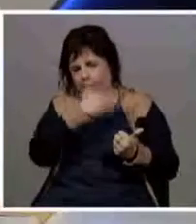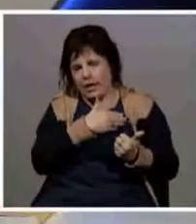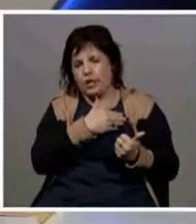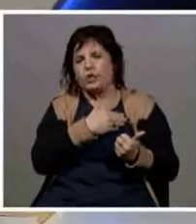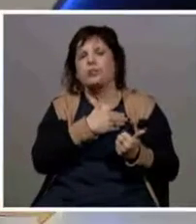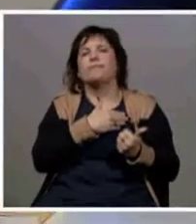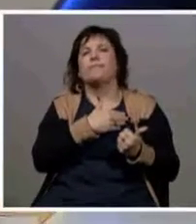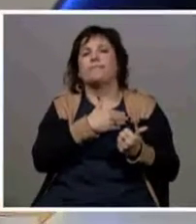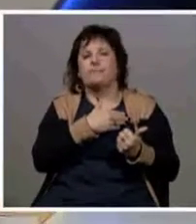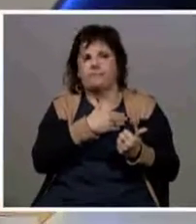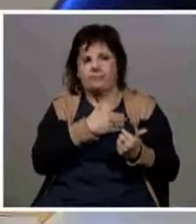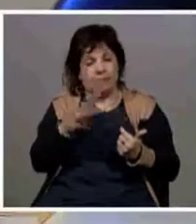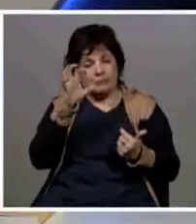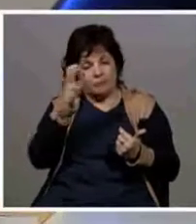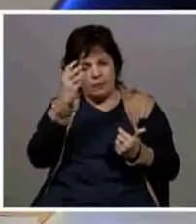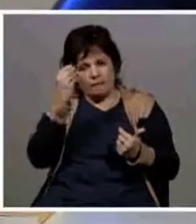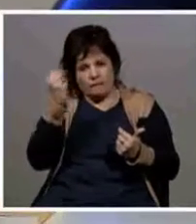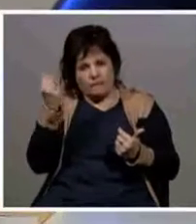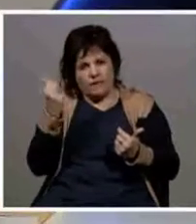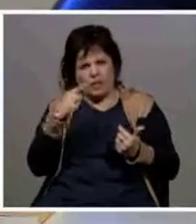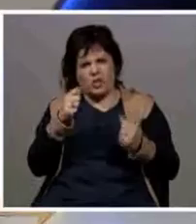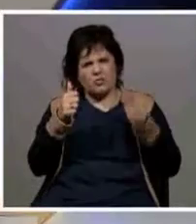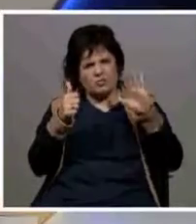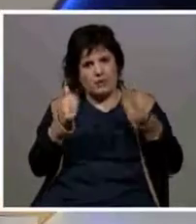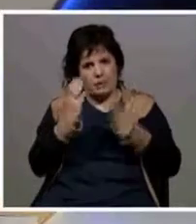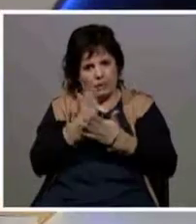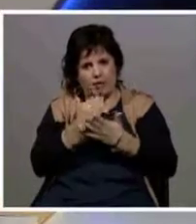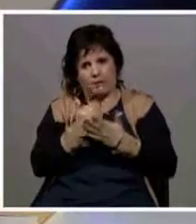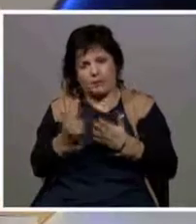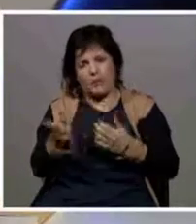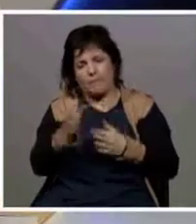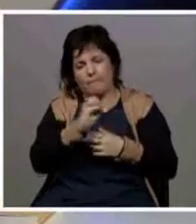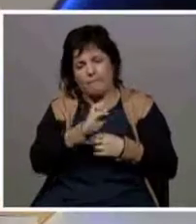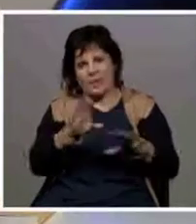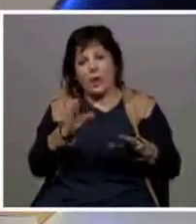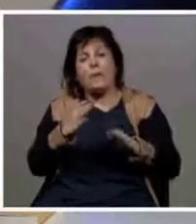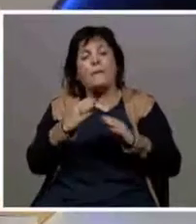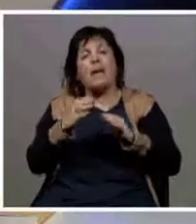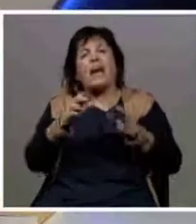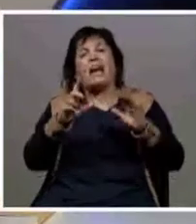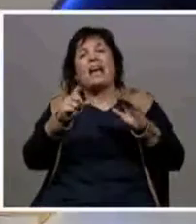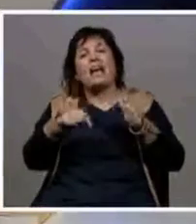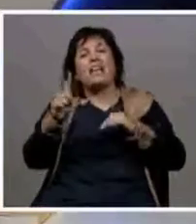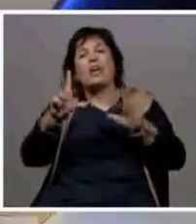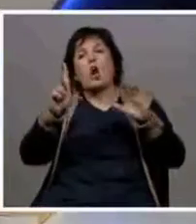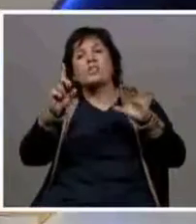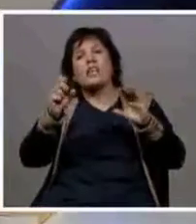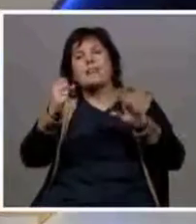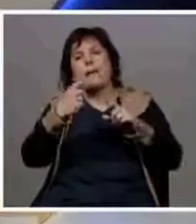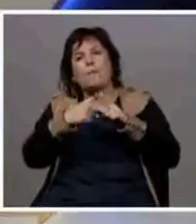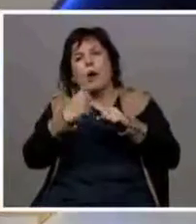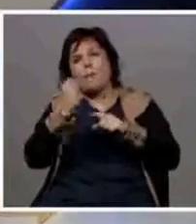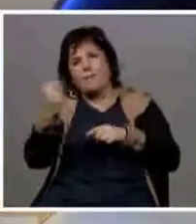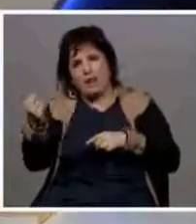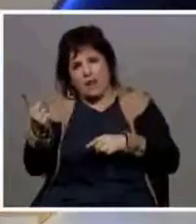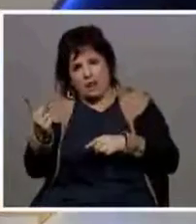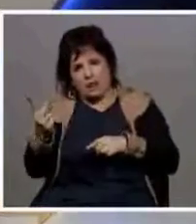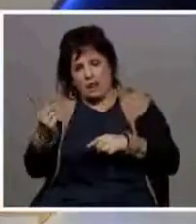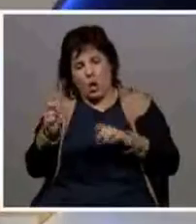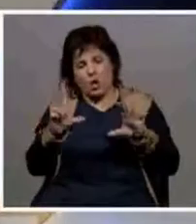exactamente memoria no me quiero equivocar pero son seis departamentos que están por encima de setenta por mil entre 70 y 85 por